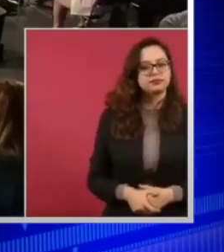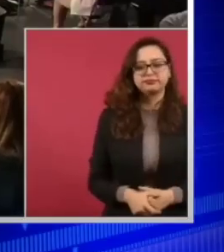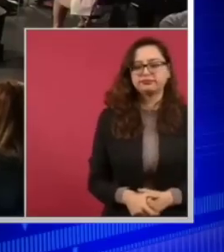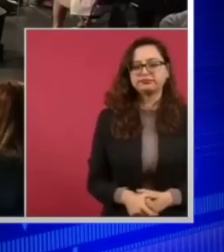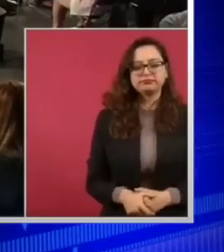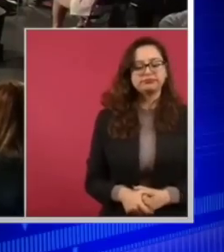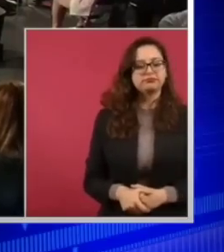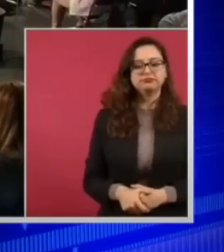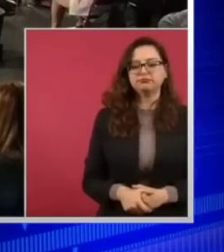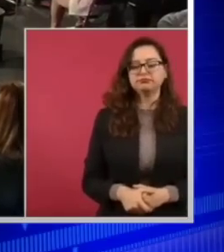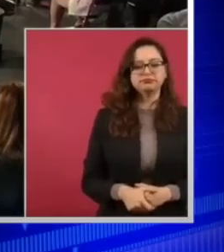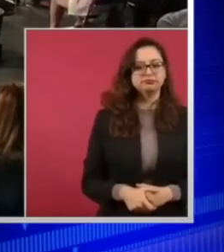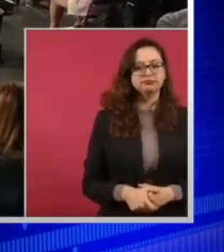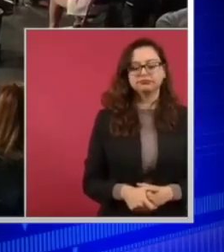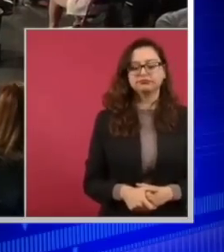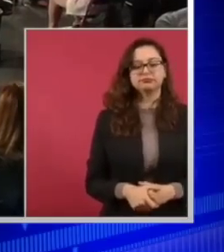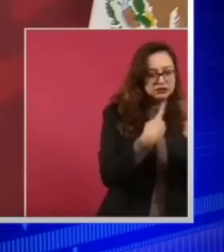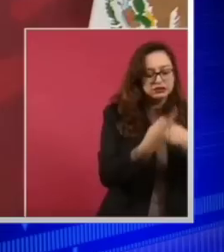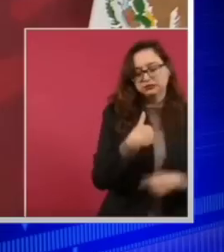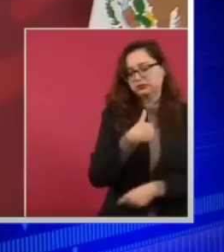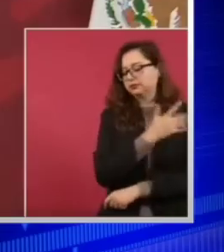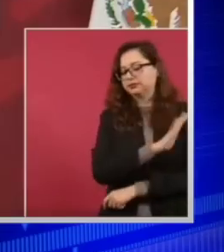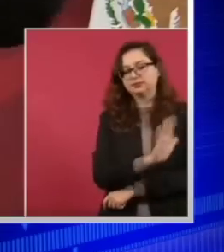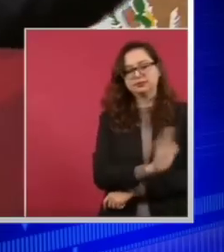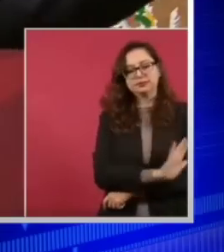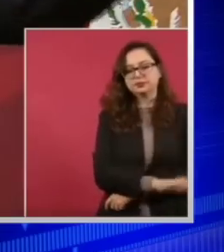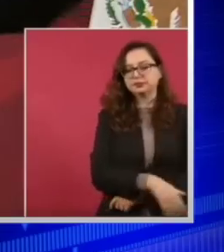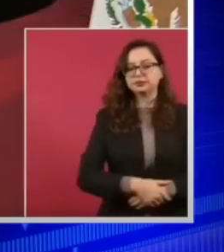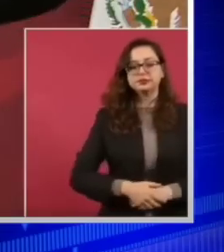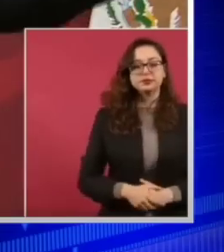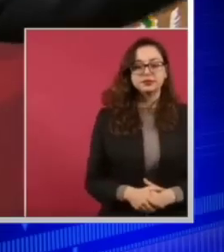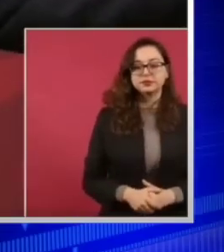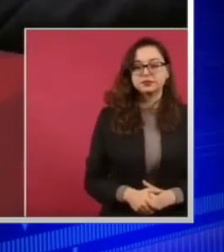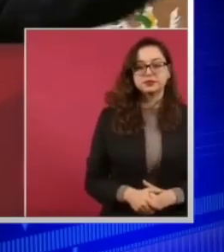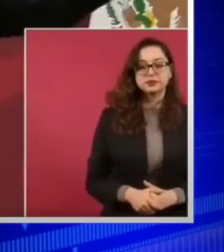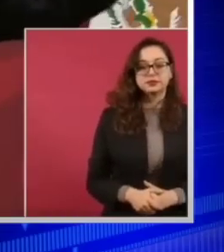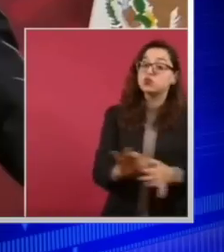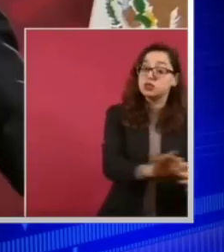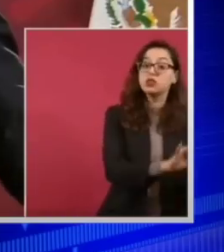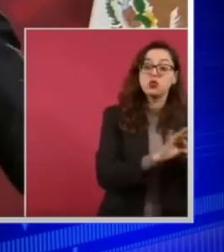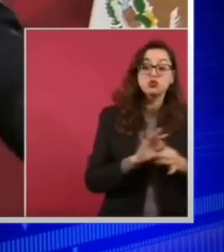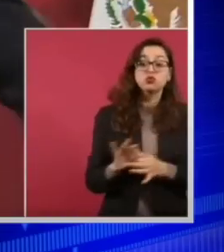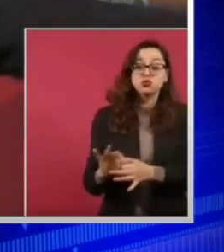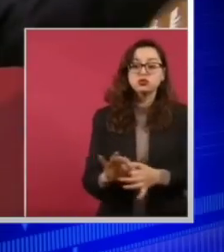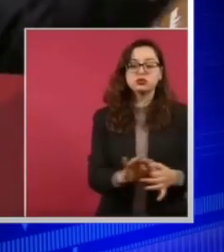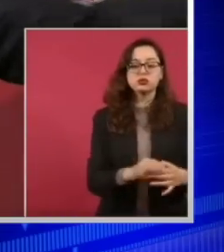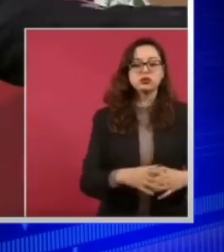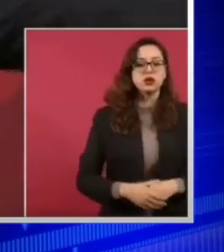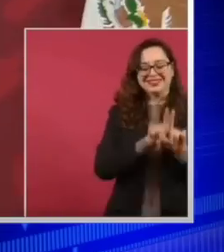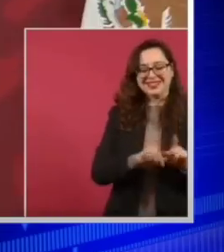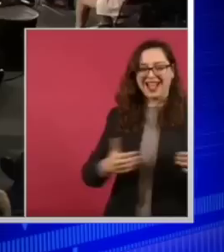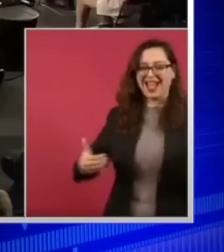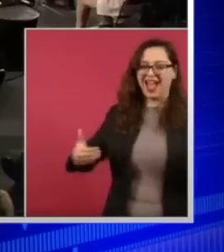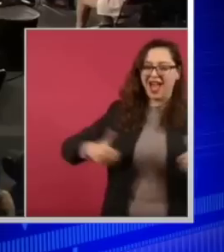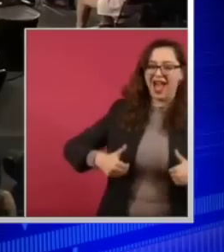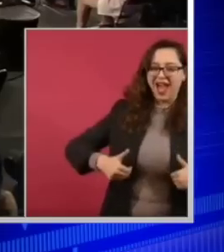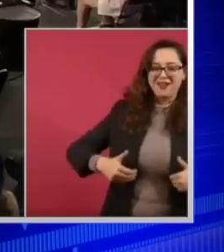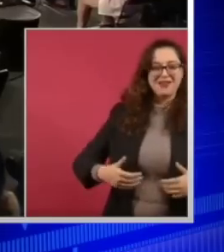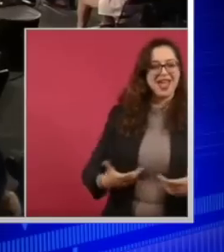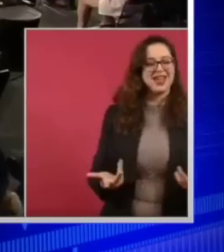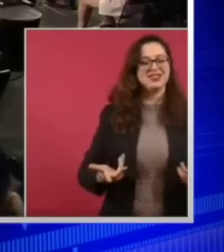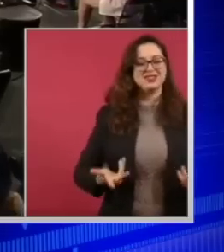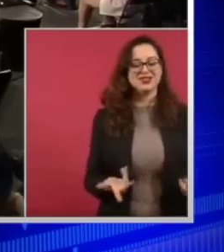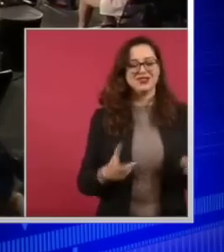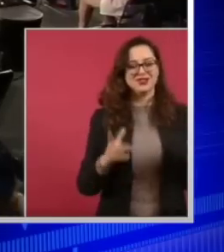sea este que en aras de la unidad me estoy yo abrazando con